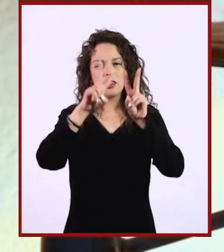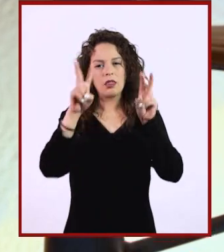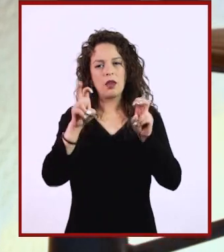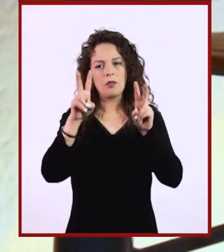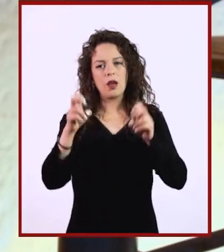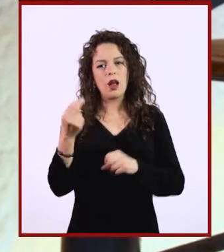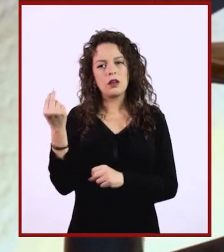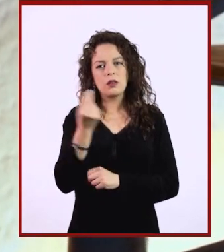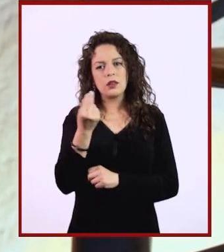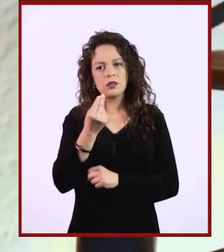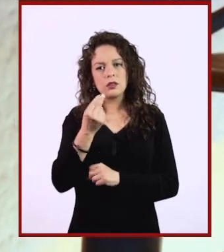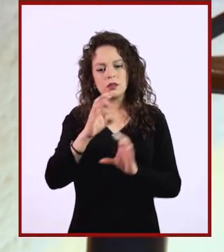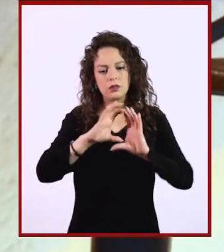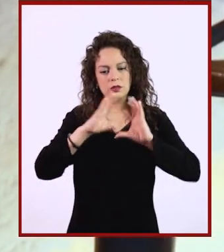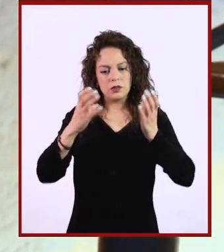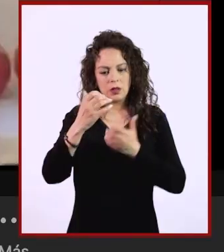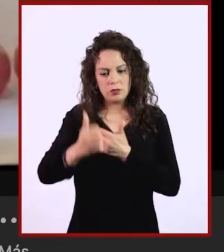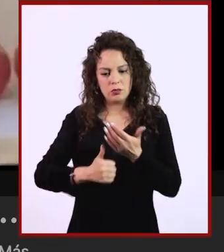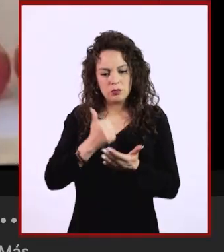una ciudadanía global?